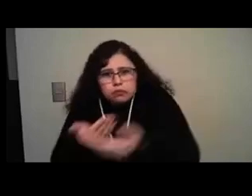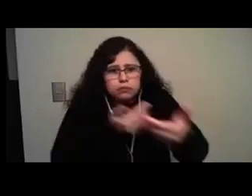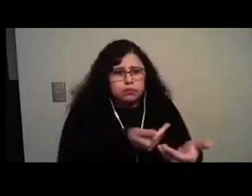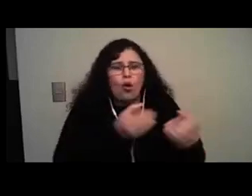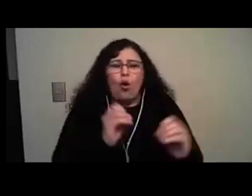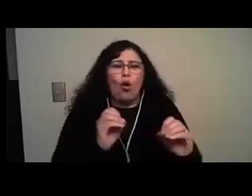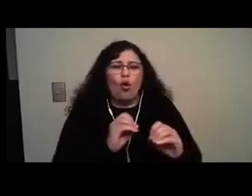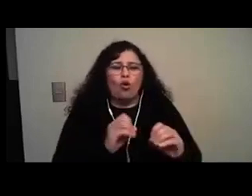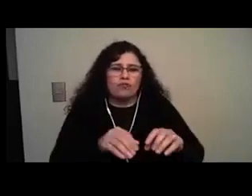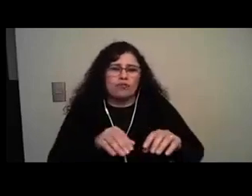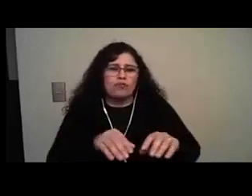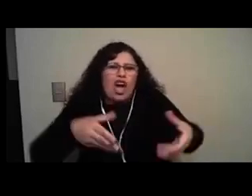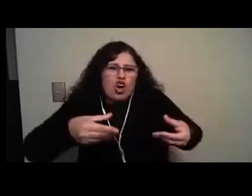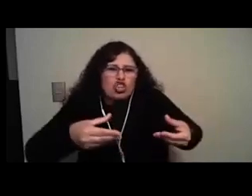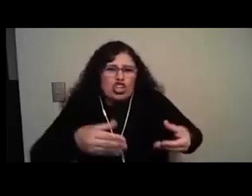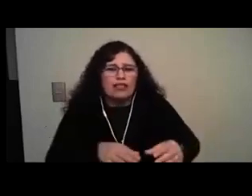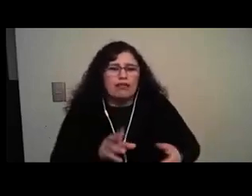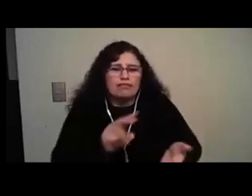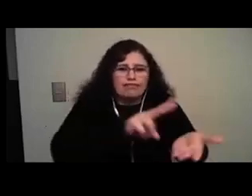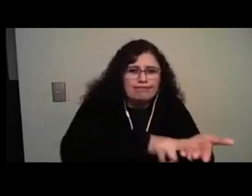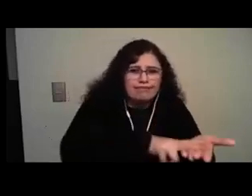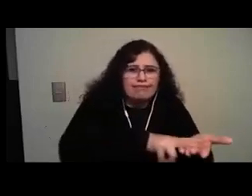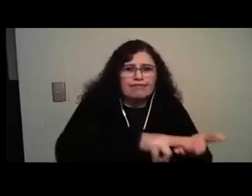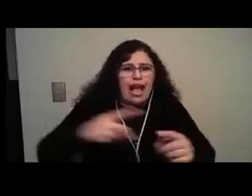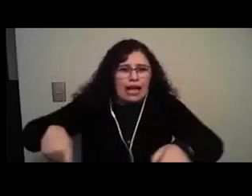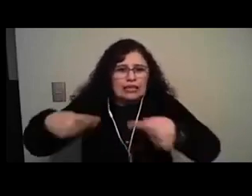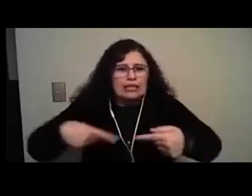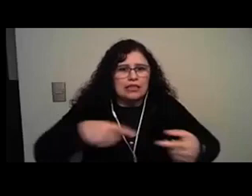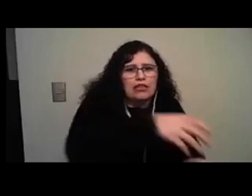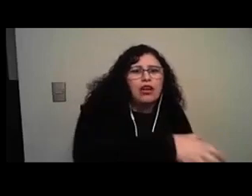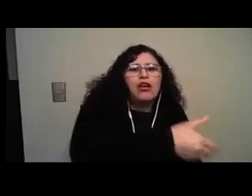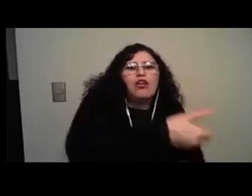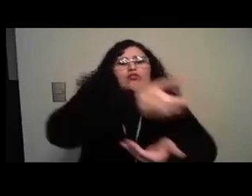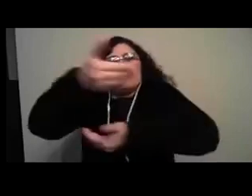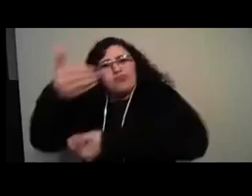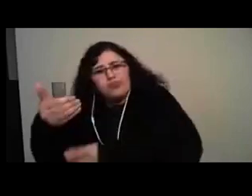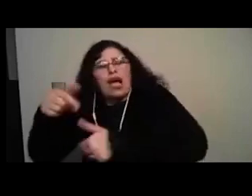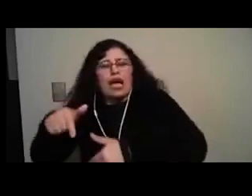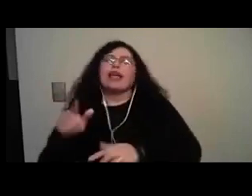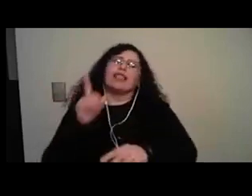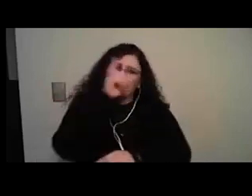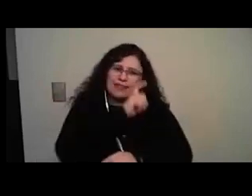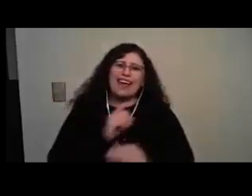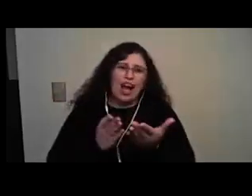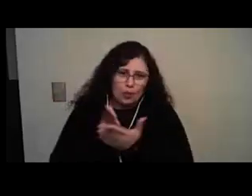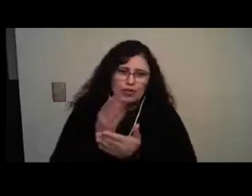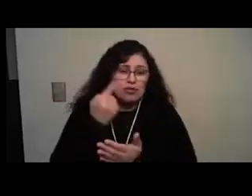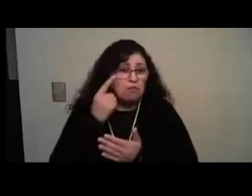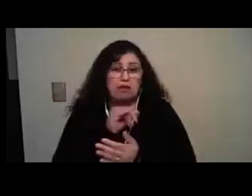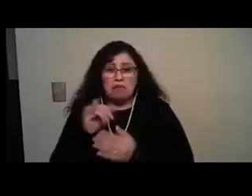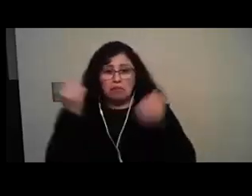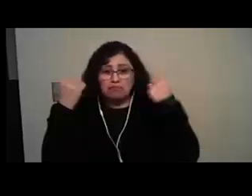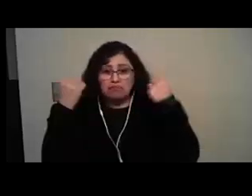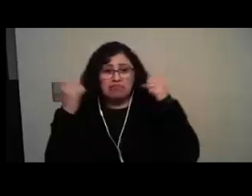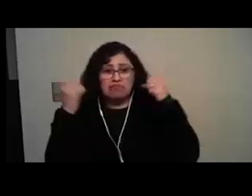colchoneta y llevarlo a la silla de ruedas para que no lo haga la mamá, ¿ya? Entonces, y uno también toma al niño